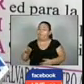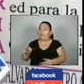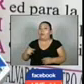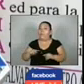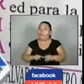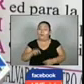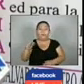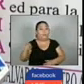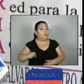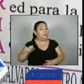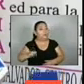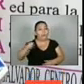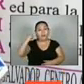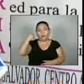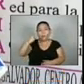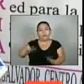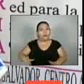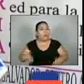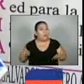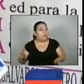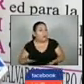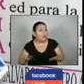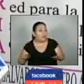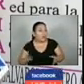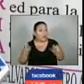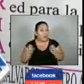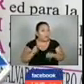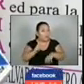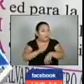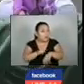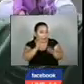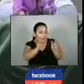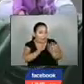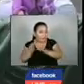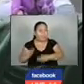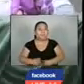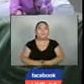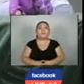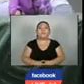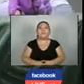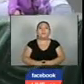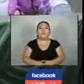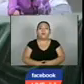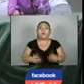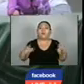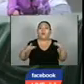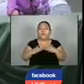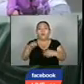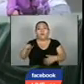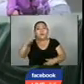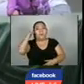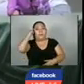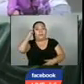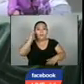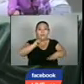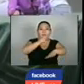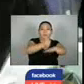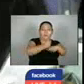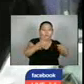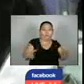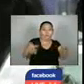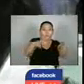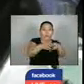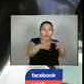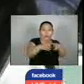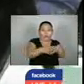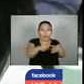es importante tener como acciones oportunas y sobre todo coordinadas. Por otra parte, consideran que con la creación del Consejo Nacional